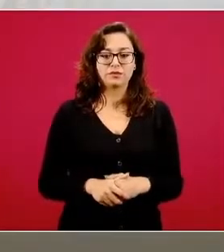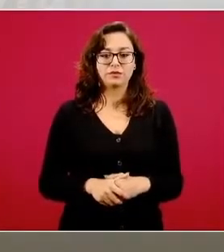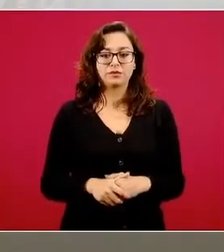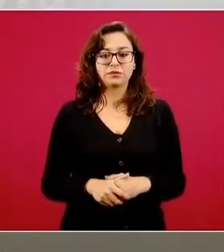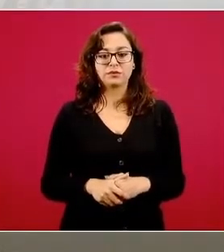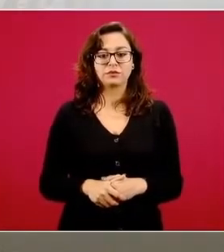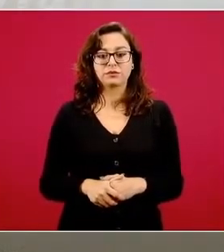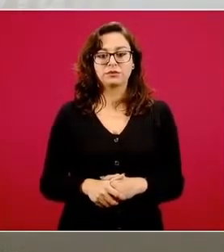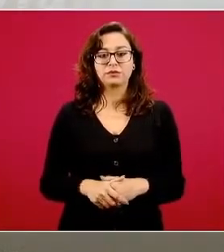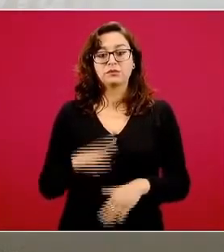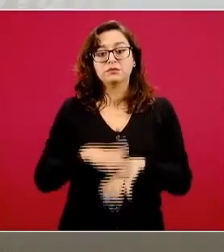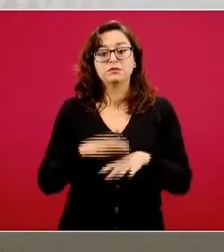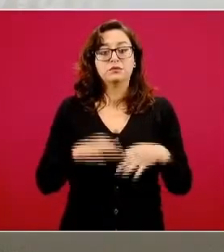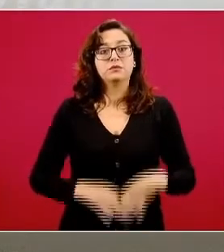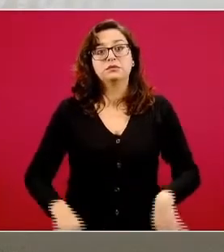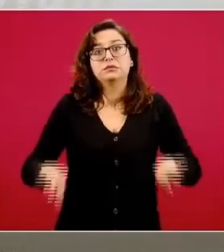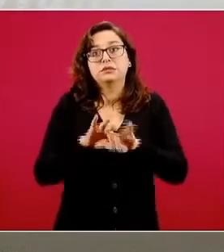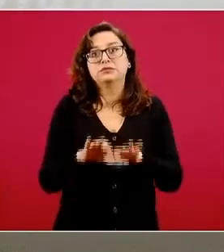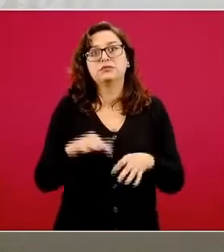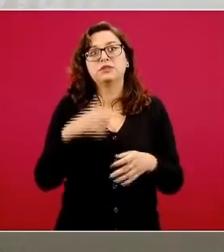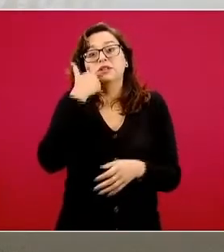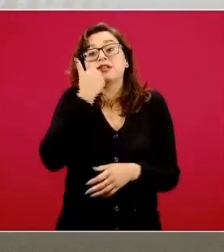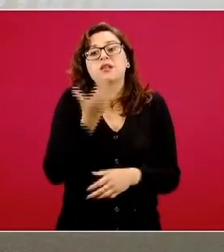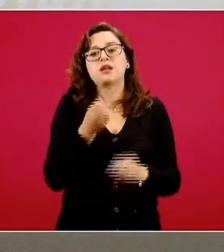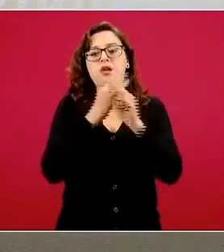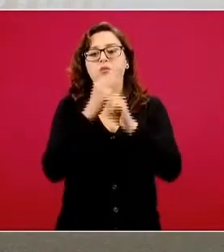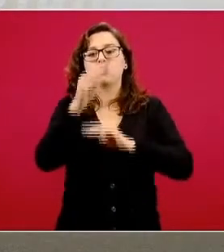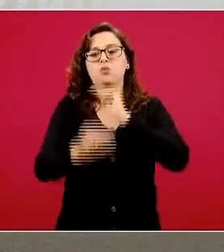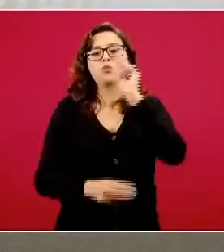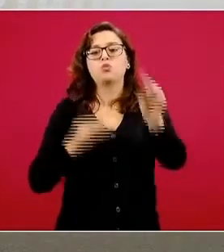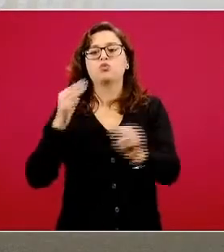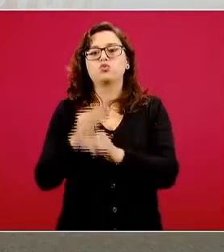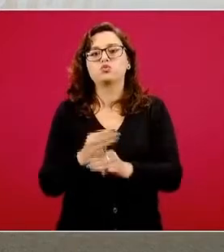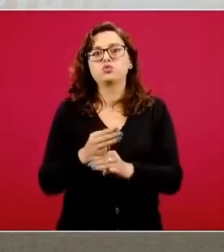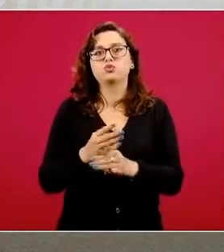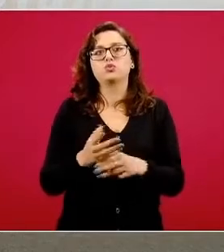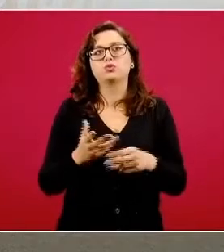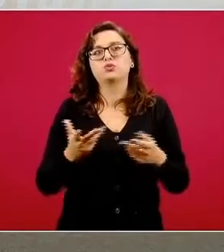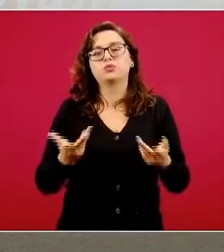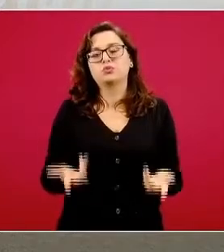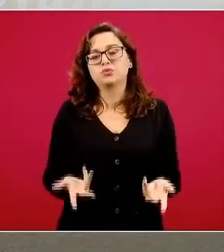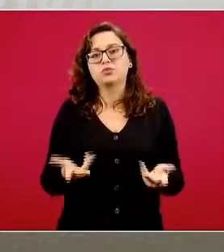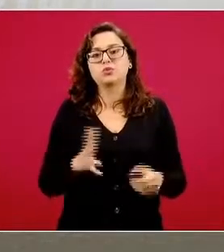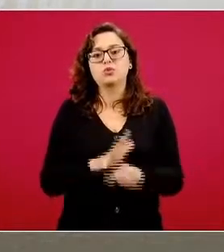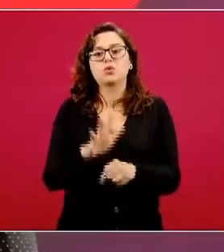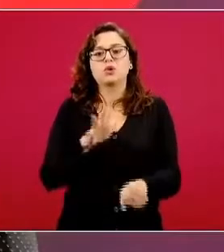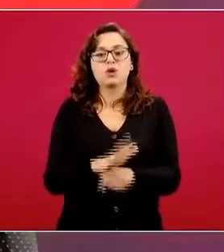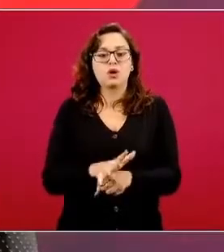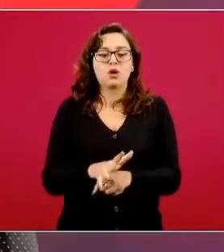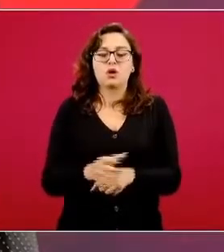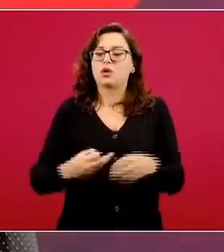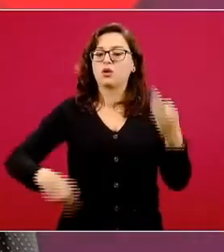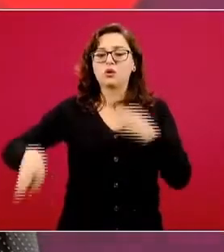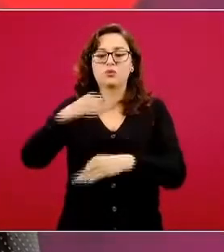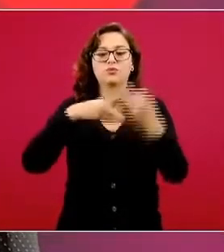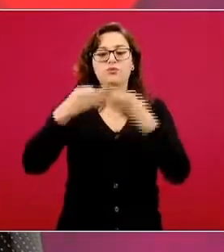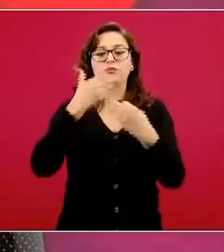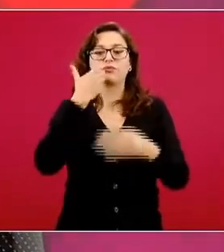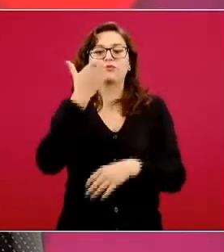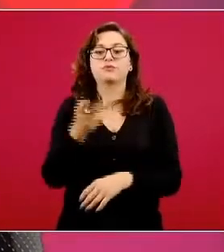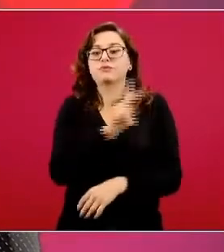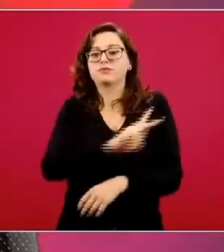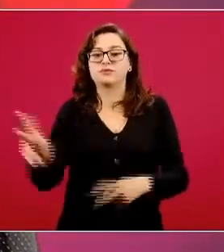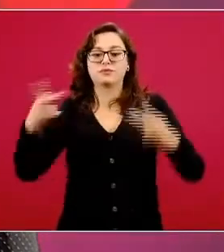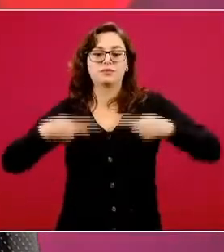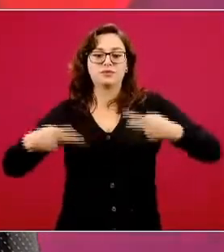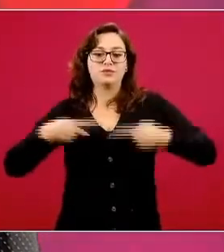Lo deseable en todo el mundo probablemente sería lo que todos quisiéramos es vacunarnos todos,